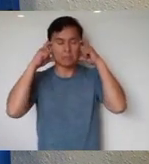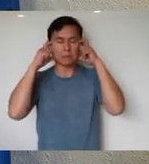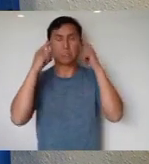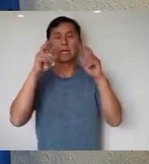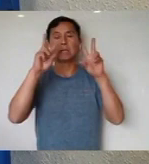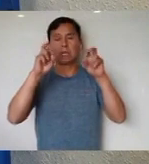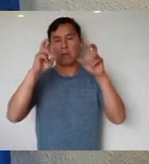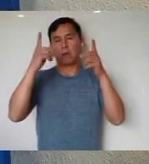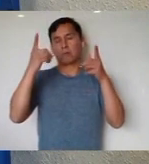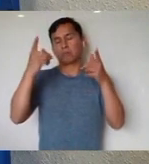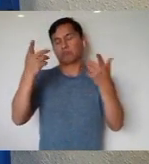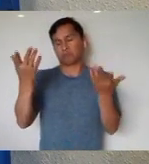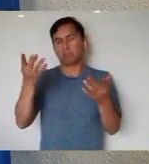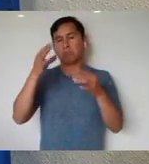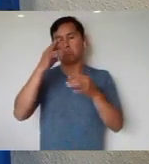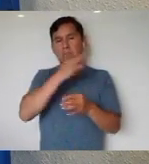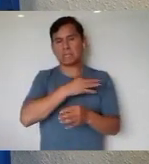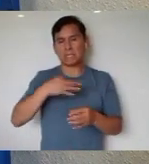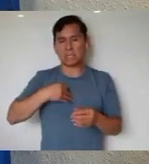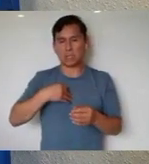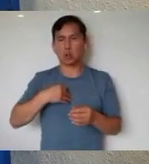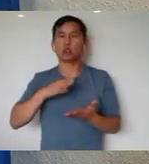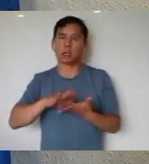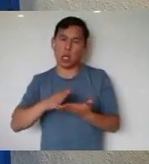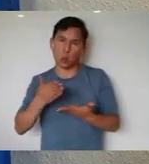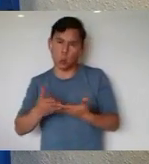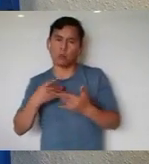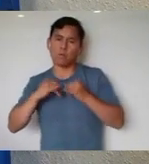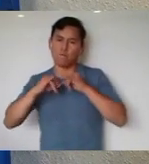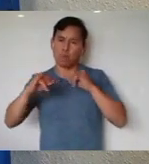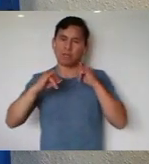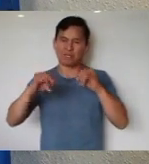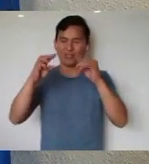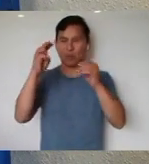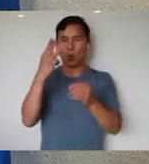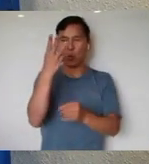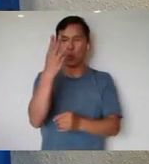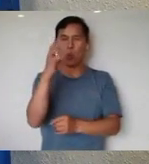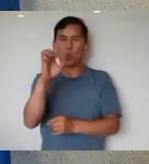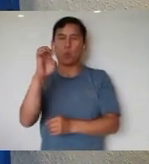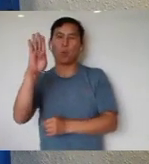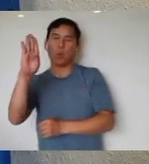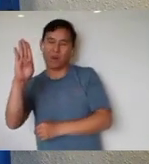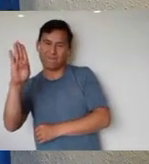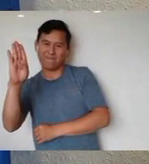mascarillas de acuerdo al tutorial entregado por el Ministerio de Salud en la página